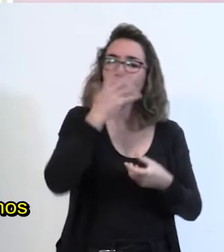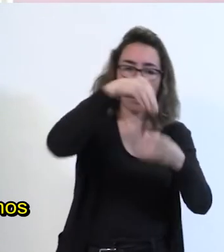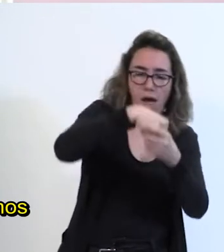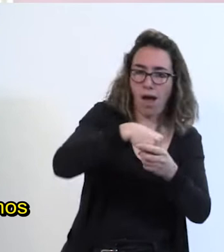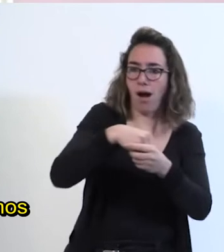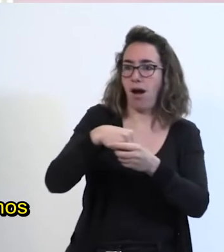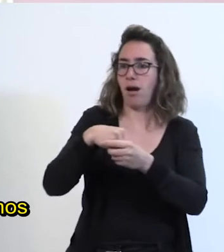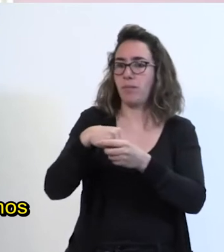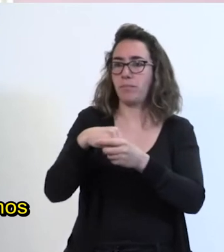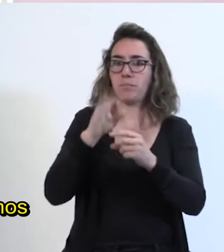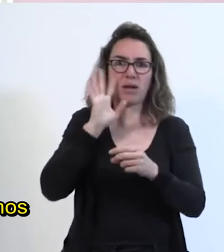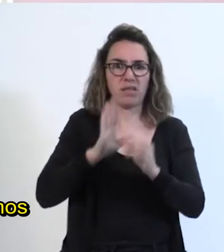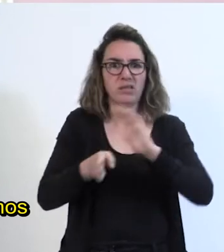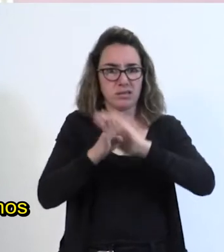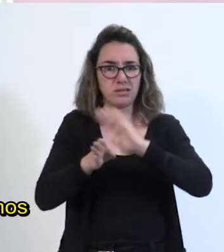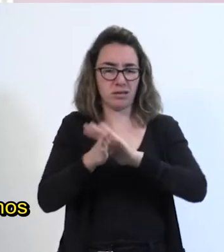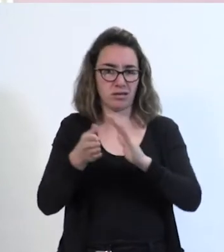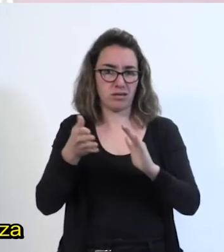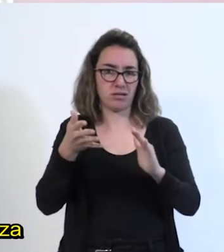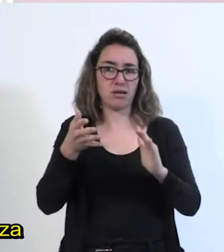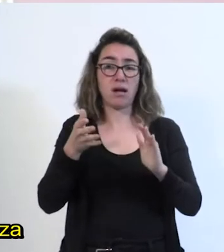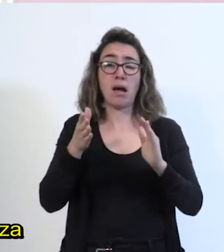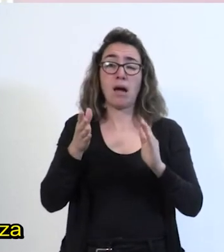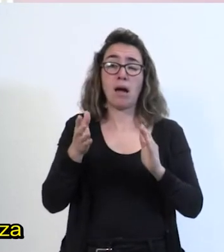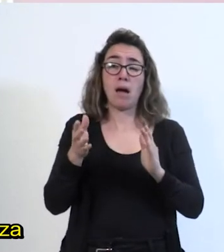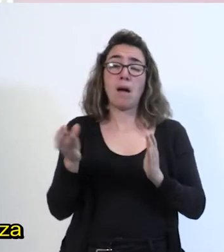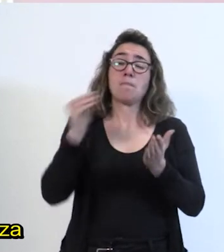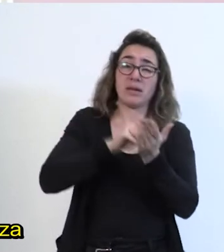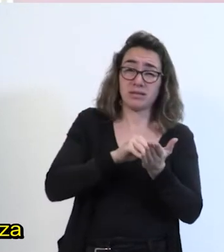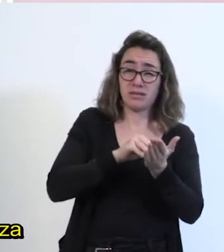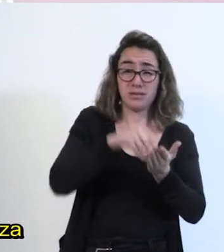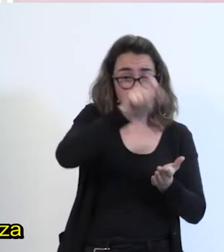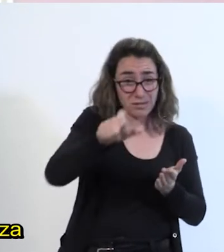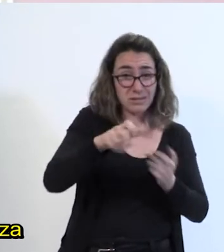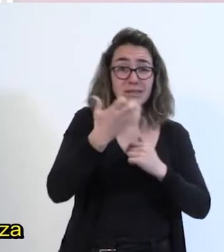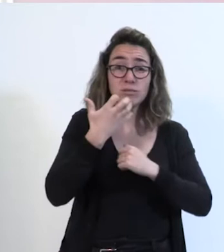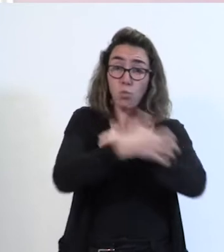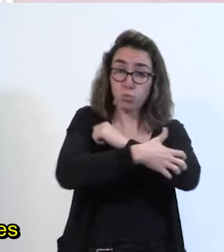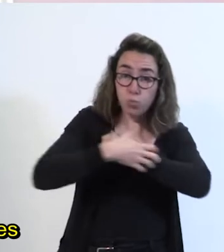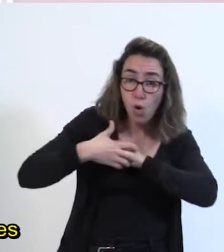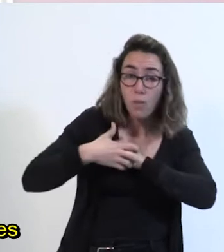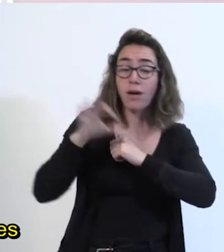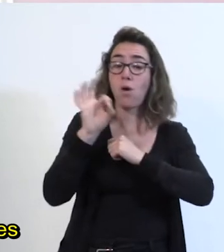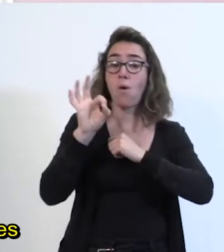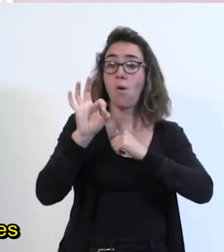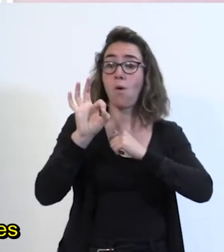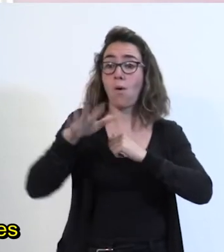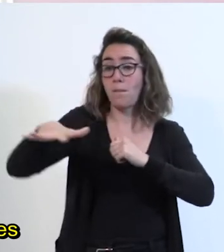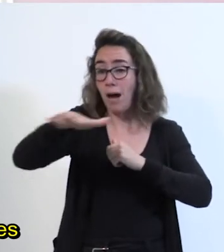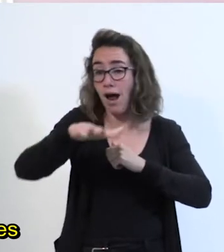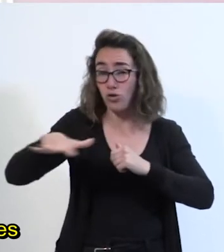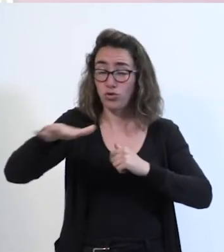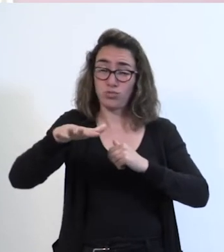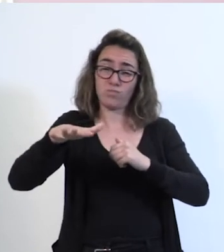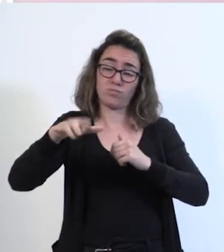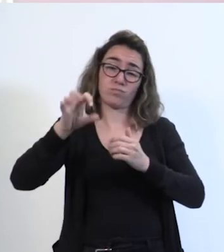Pero desgraciadamente lo que vemos es que esto encima golpea siempre más a las gentes que viven en la pobreza o que viven en barrios que en